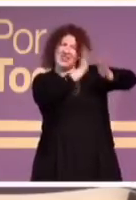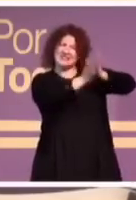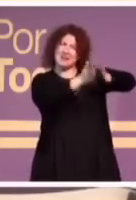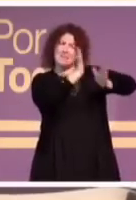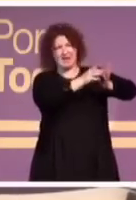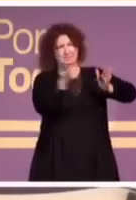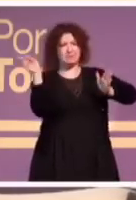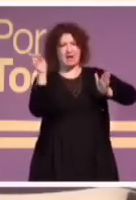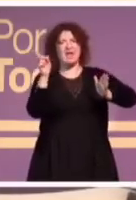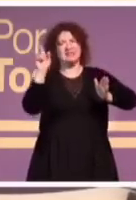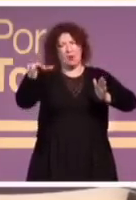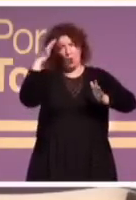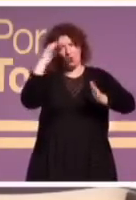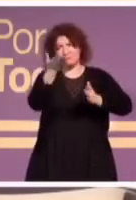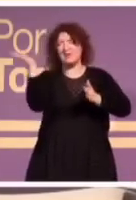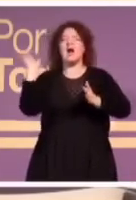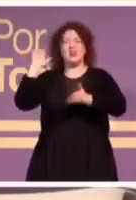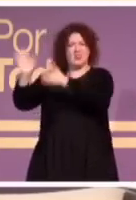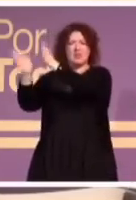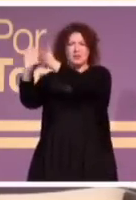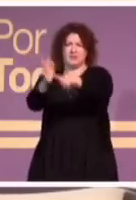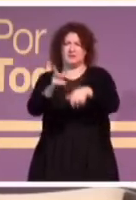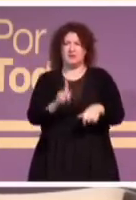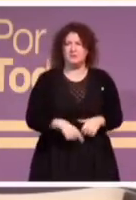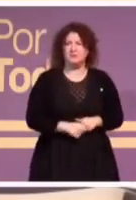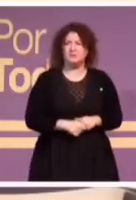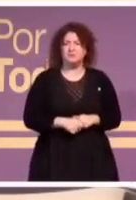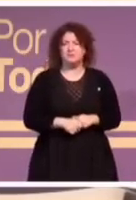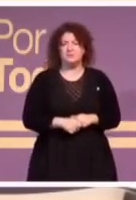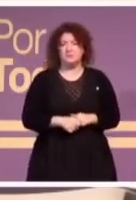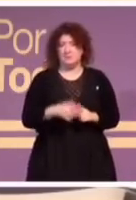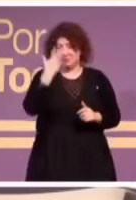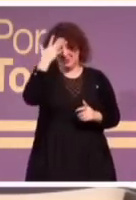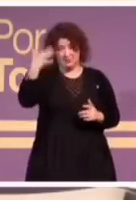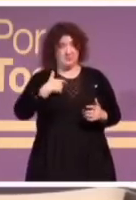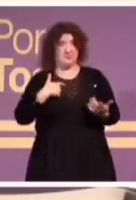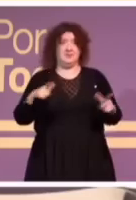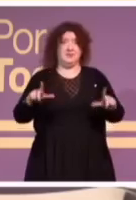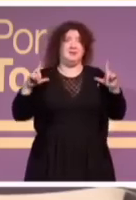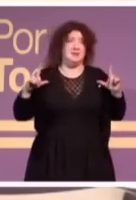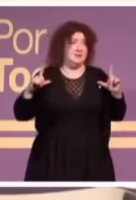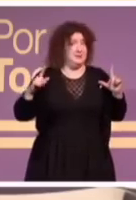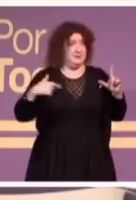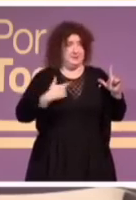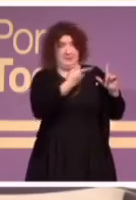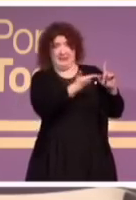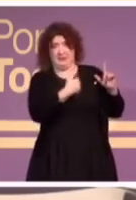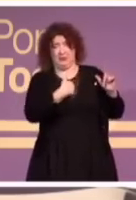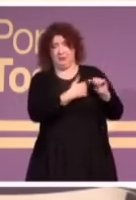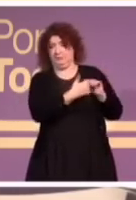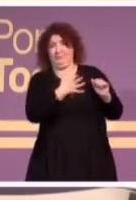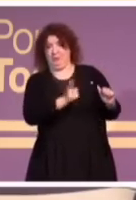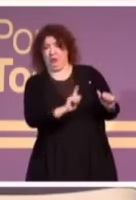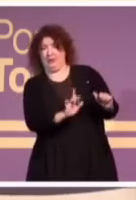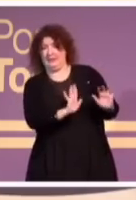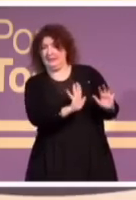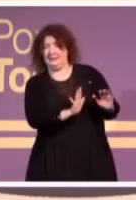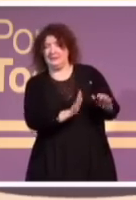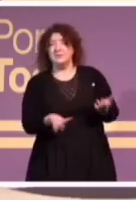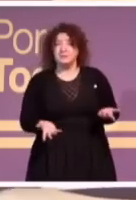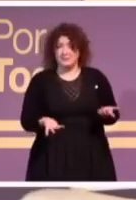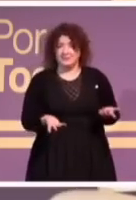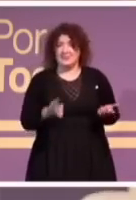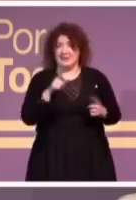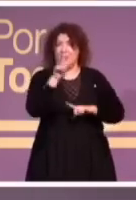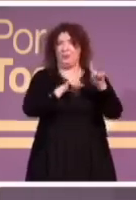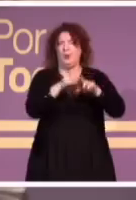a muchas más, porque ¿quién se va a atrever a ponerse ahí si con esta han hecho lo que han hecho? Ese es el problema de la violencia